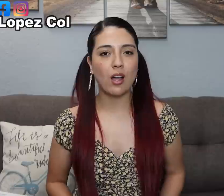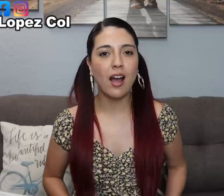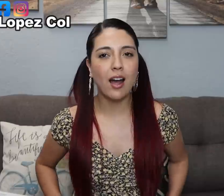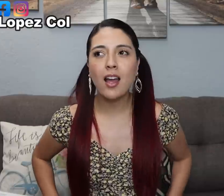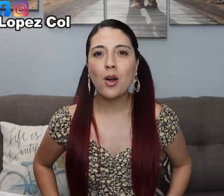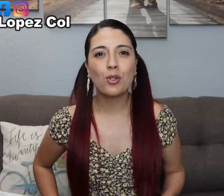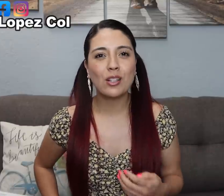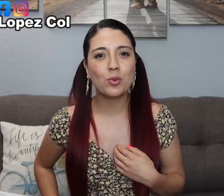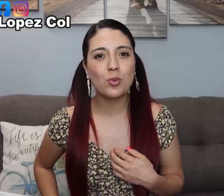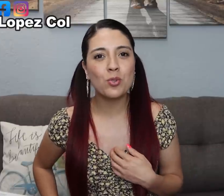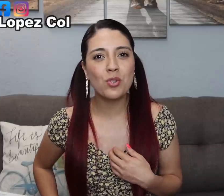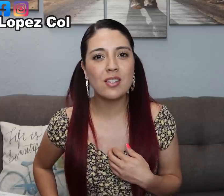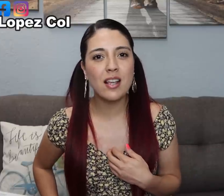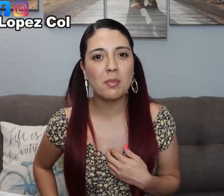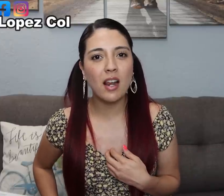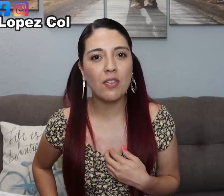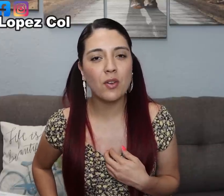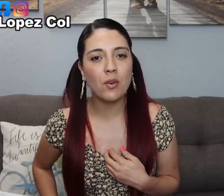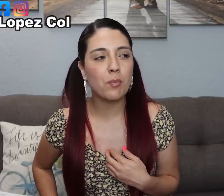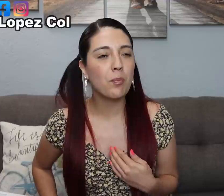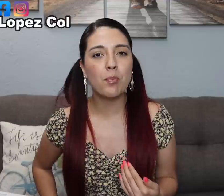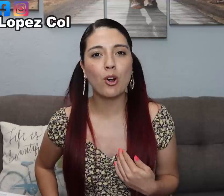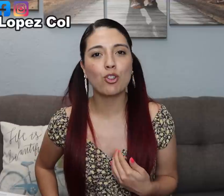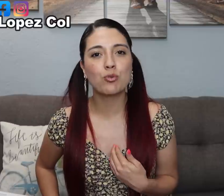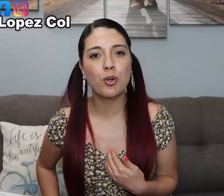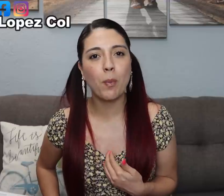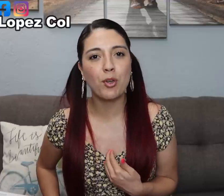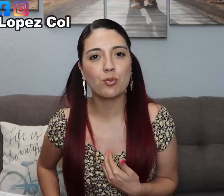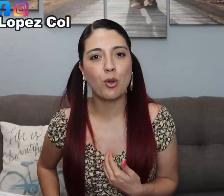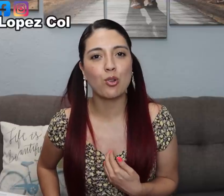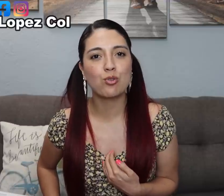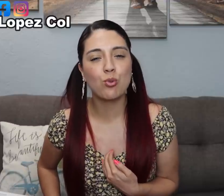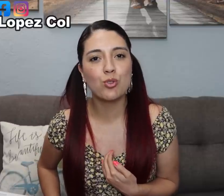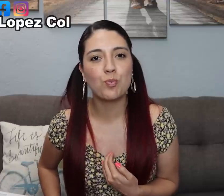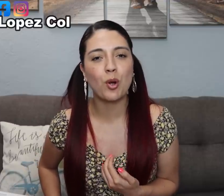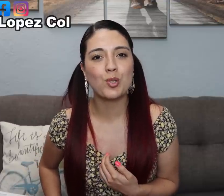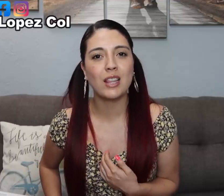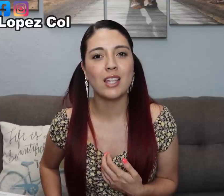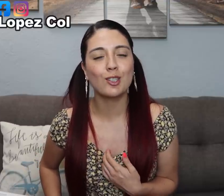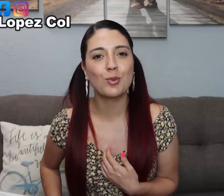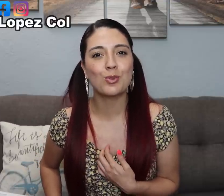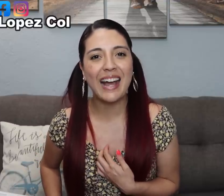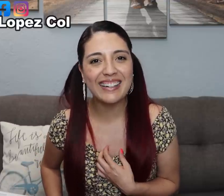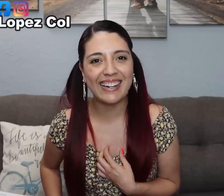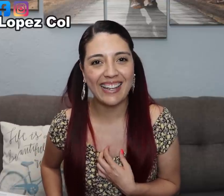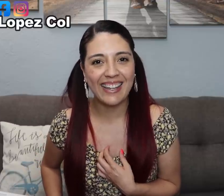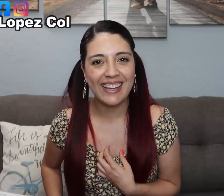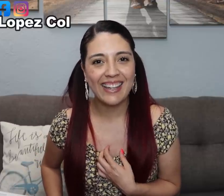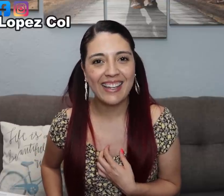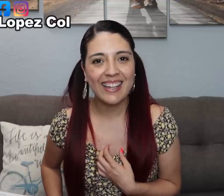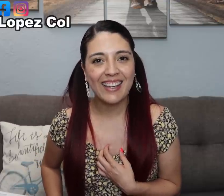cubana, o sea, tú no estás velando por los propios, por los tuyos, por los que tienen tu